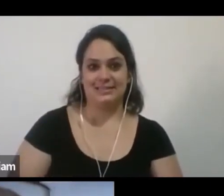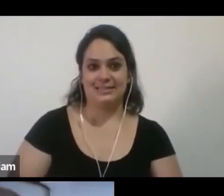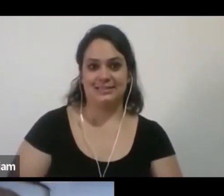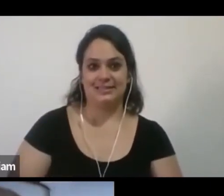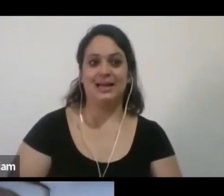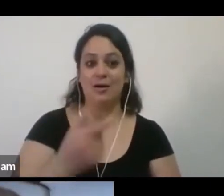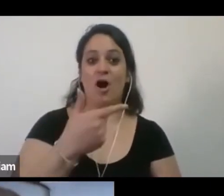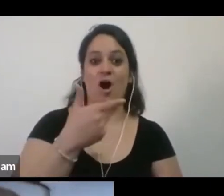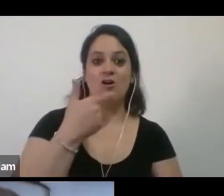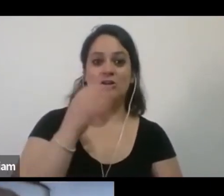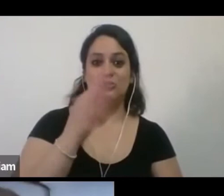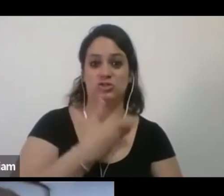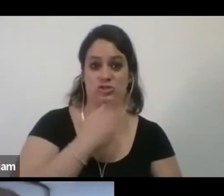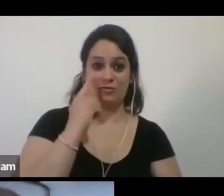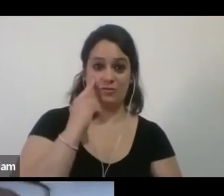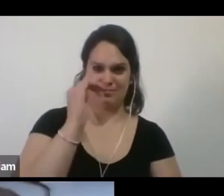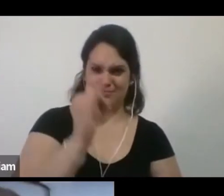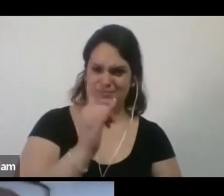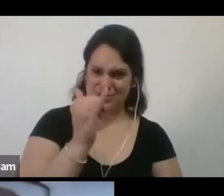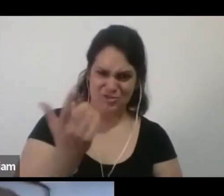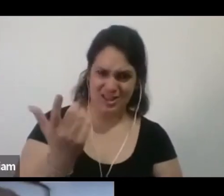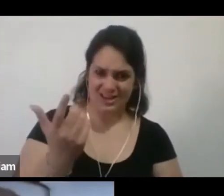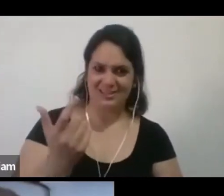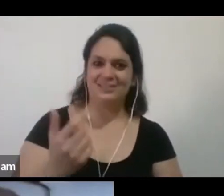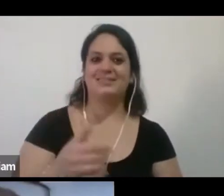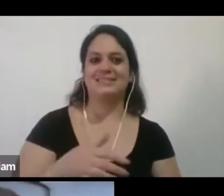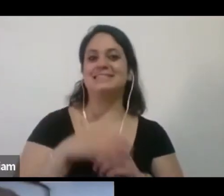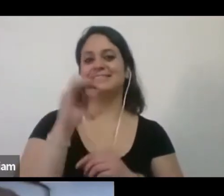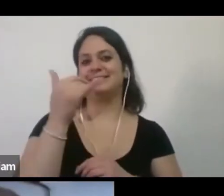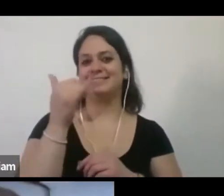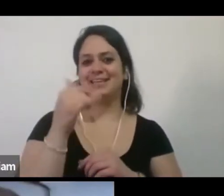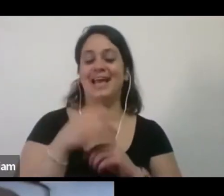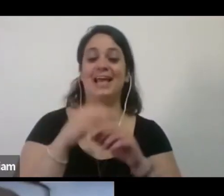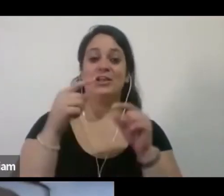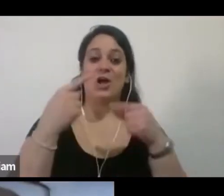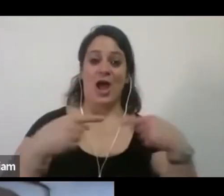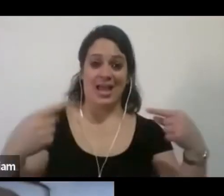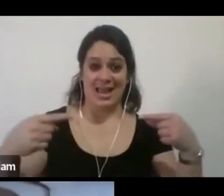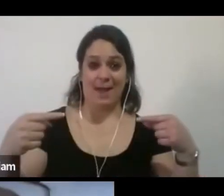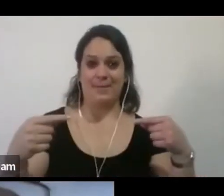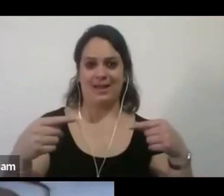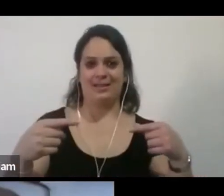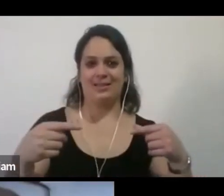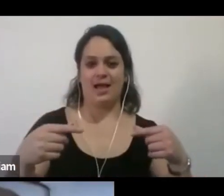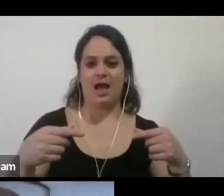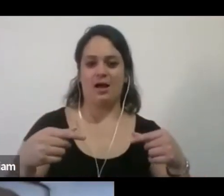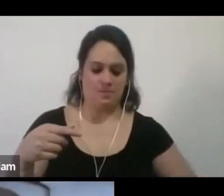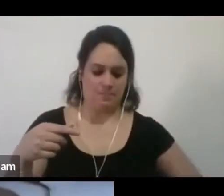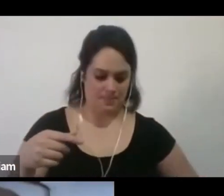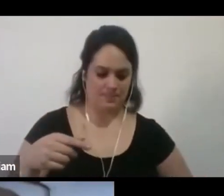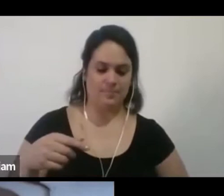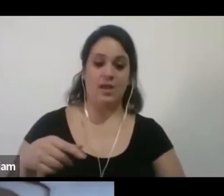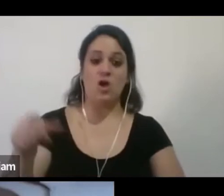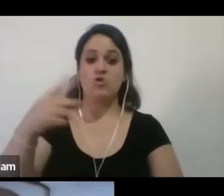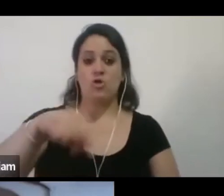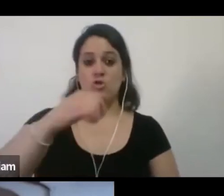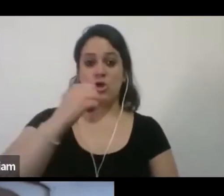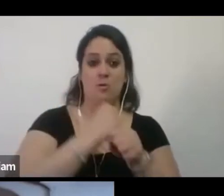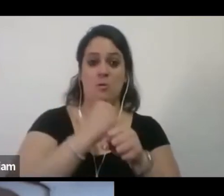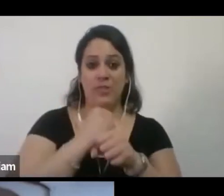Sofi, ¿querías deciros algo? Sí, que en esto de las herramientas, cómo hemos ido adecuando, yo creo